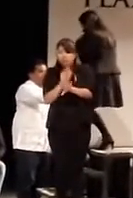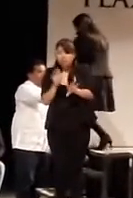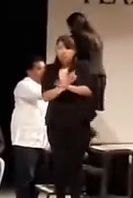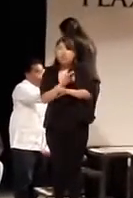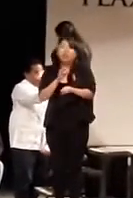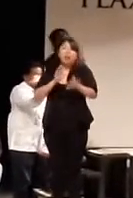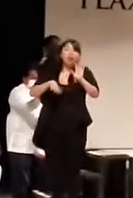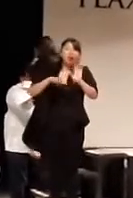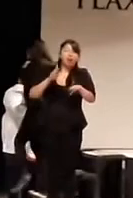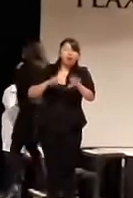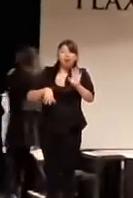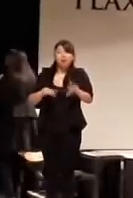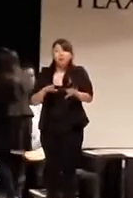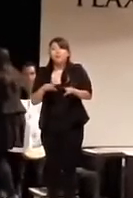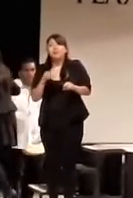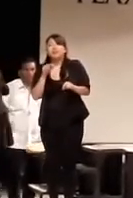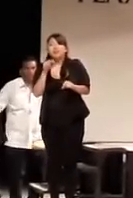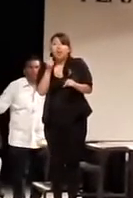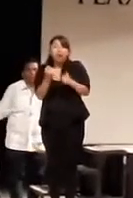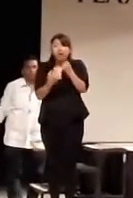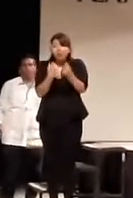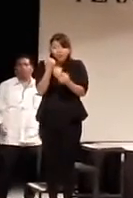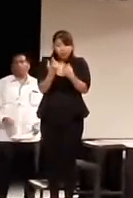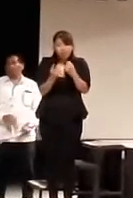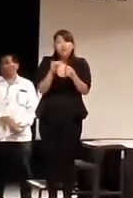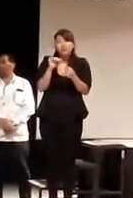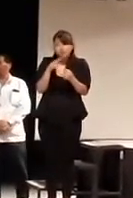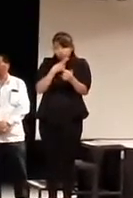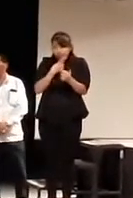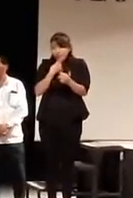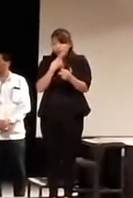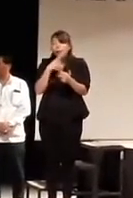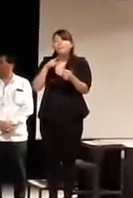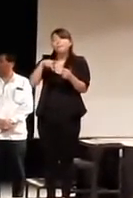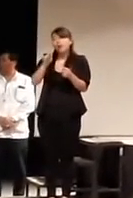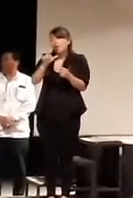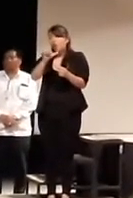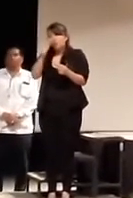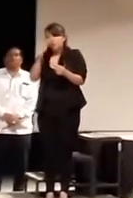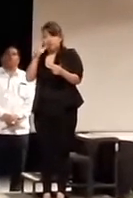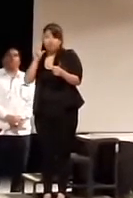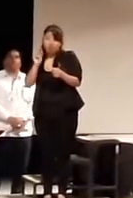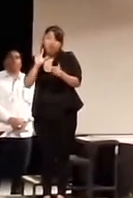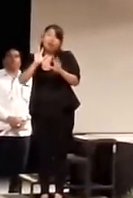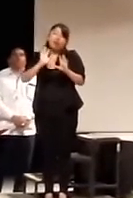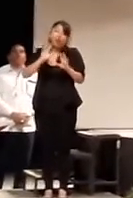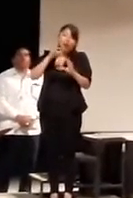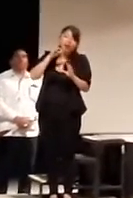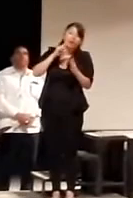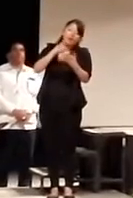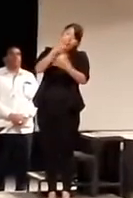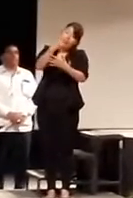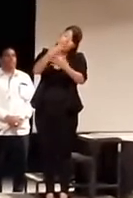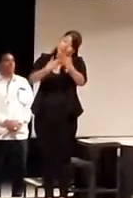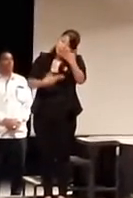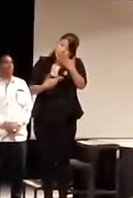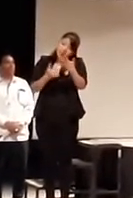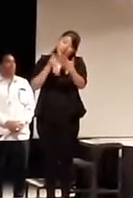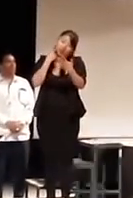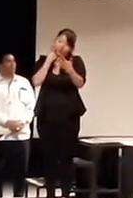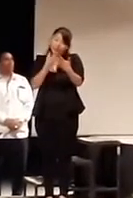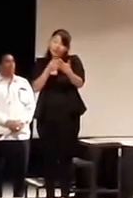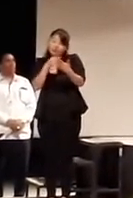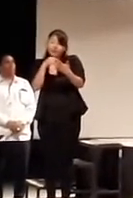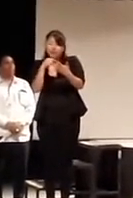los enfoques escolares, sino también en los equipos de trabajo de las últimas décadas. La ignorancia de estas